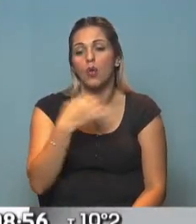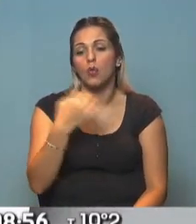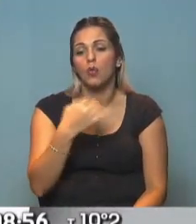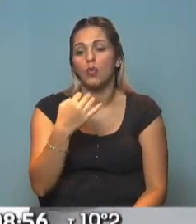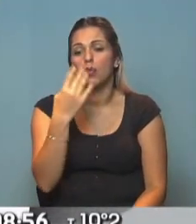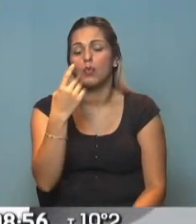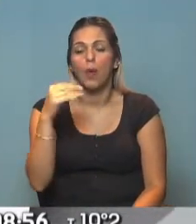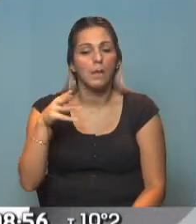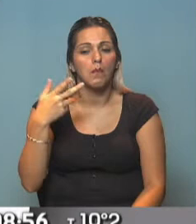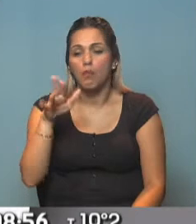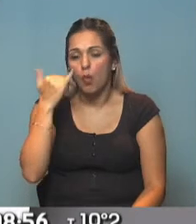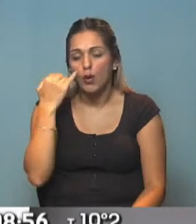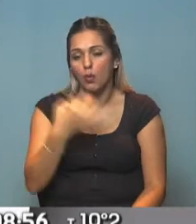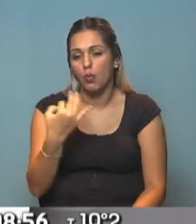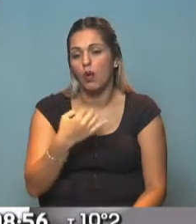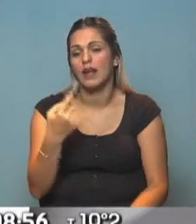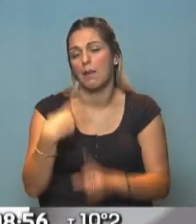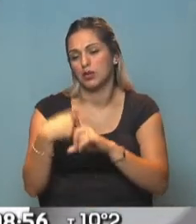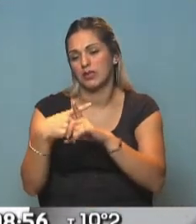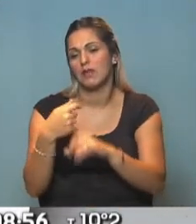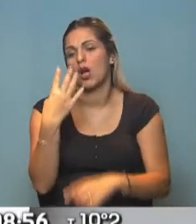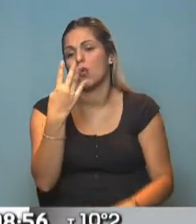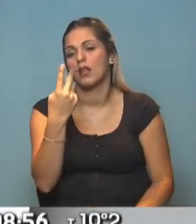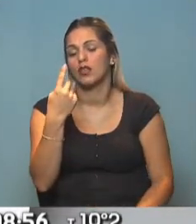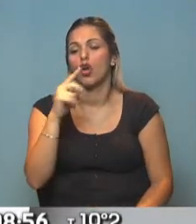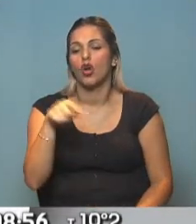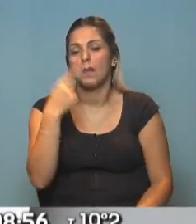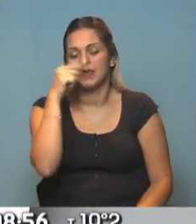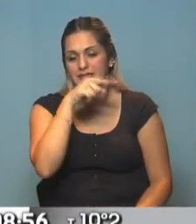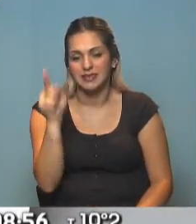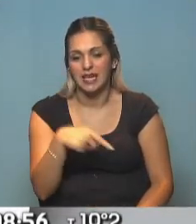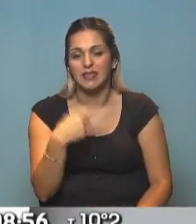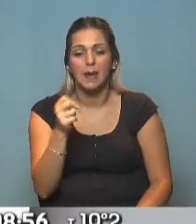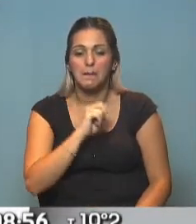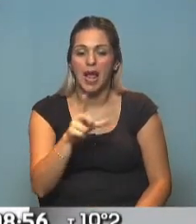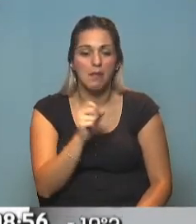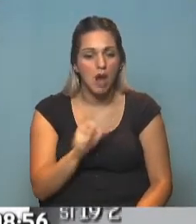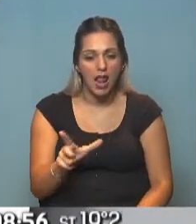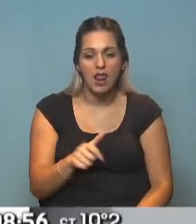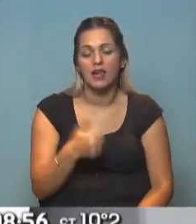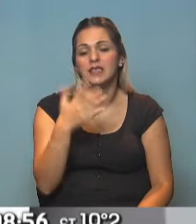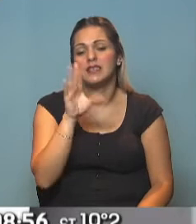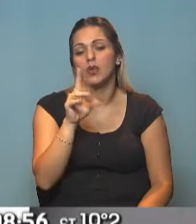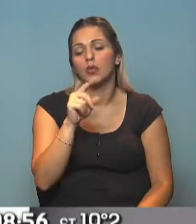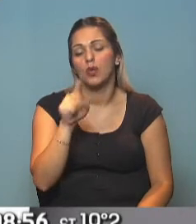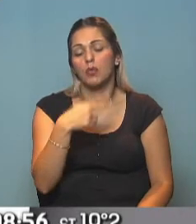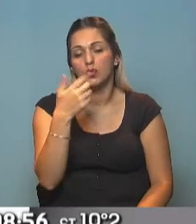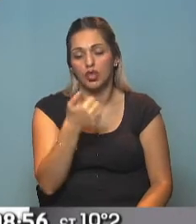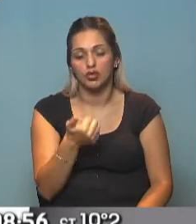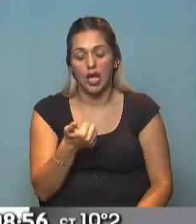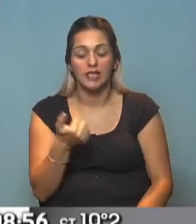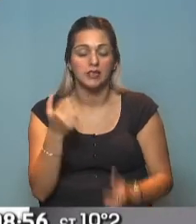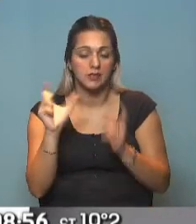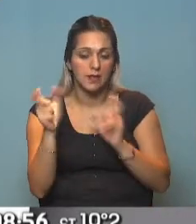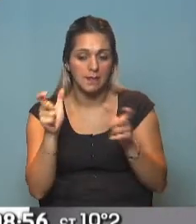buena 40 de muy buena y buena positiva con el 10,7 mal y muy mal a 51.6 no está dentro de lo fuera de los parámetros